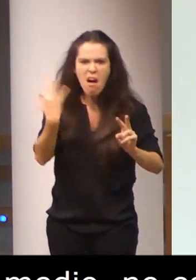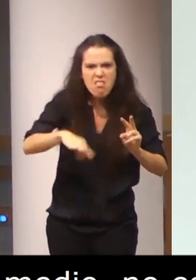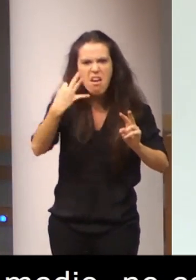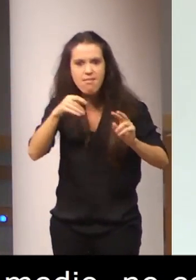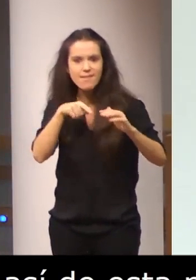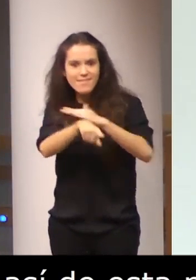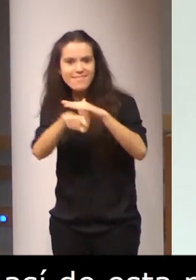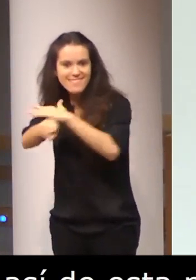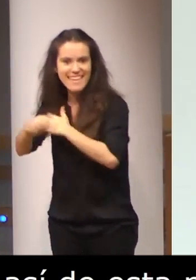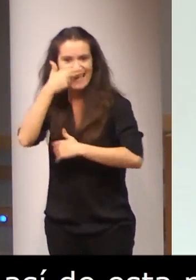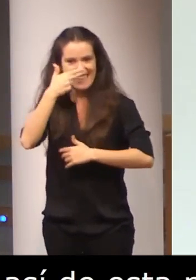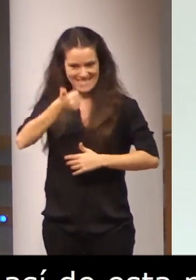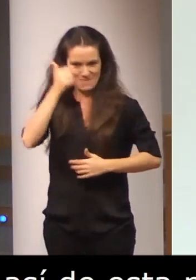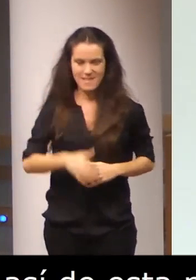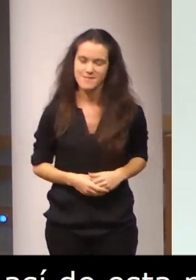seguir las clases.